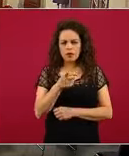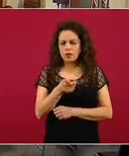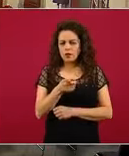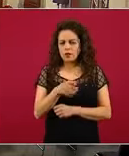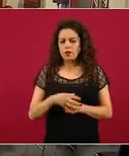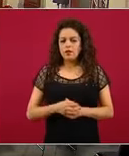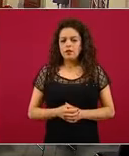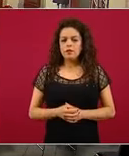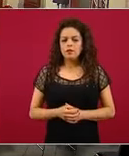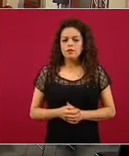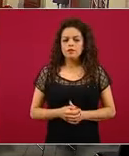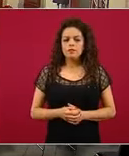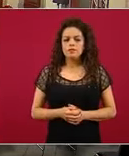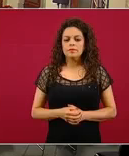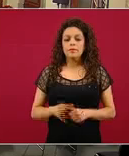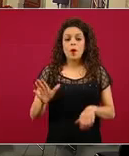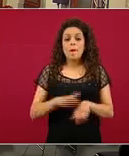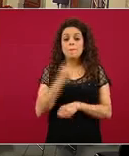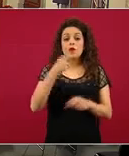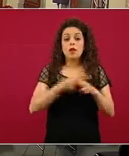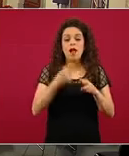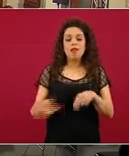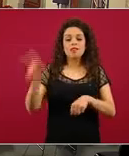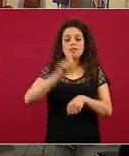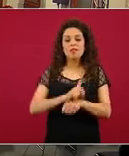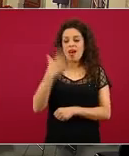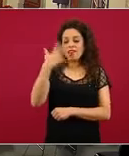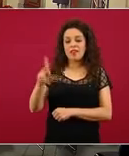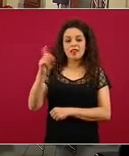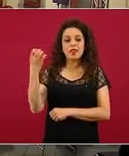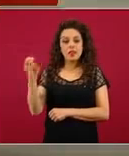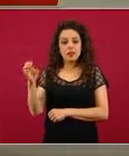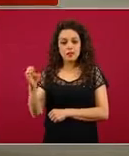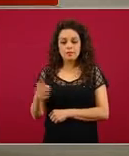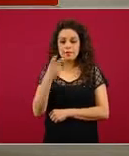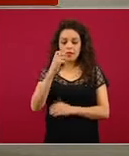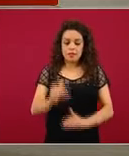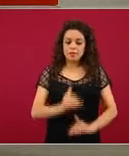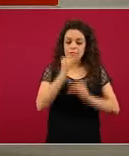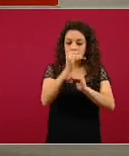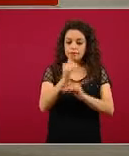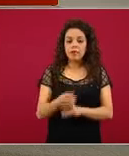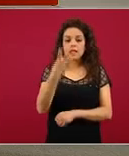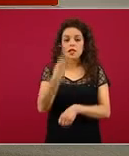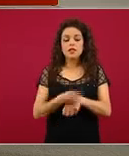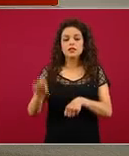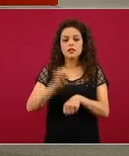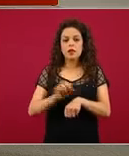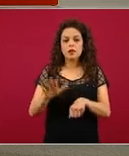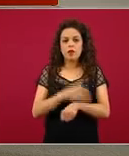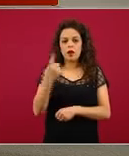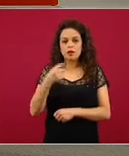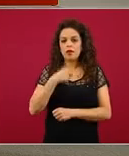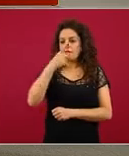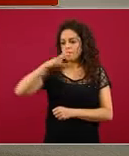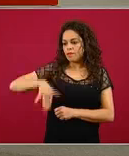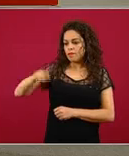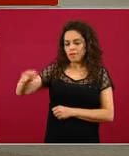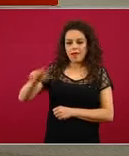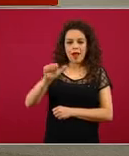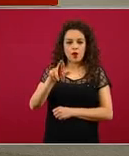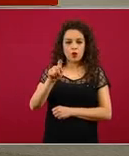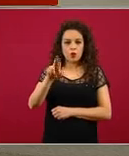10 de enero? ¿Qué meta tiene? ¿Por qué hasta el 10? La meta es temporal, es 3 semanas. Esto tiene que ver con lo que comentábamos con Arturo Contreras de Pie de